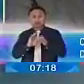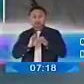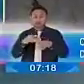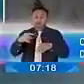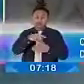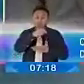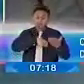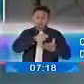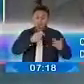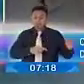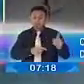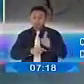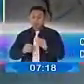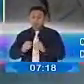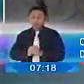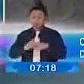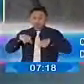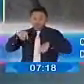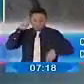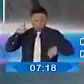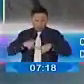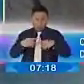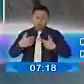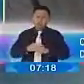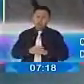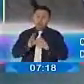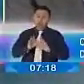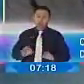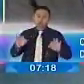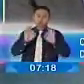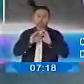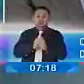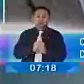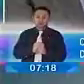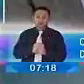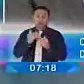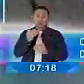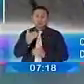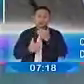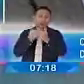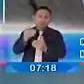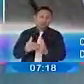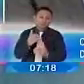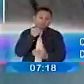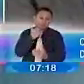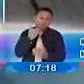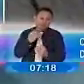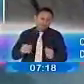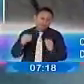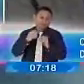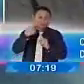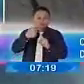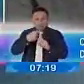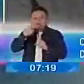ese sentido. Lograr aquello será un paso importantísimo. El resto, obviamente, nos va a tomar algunos